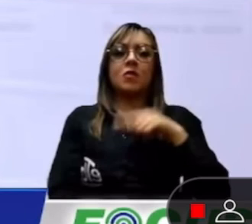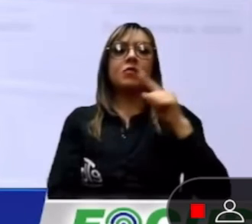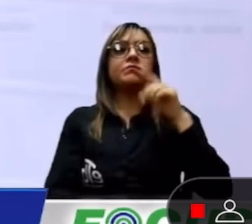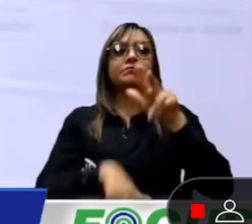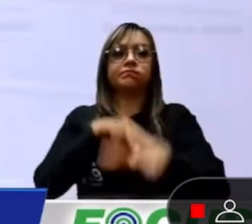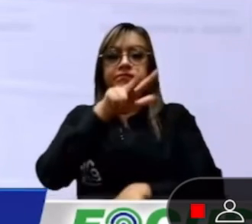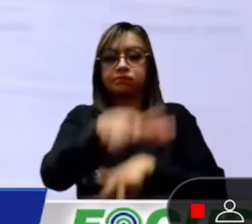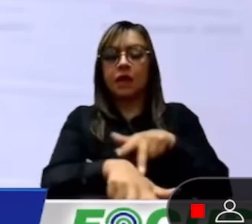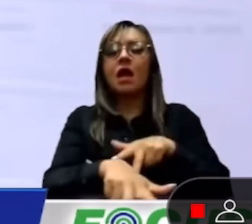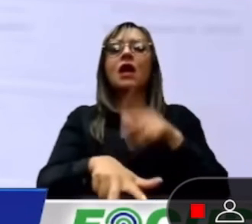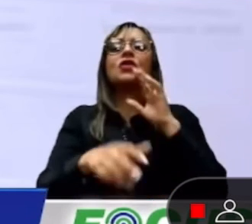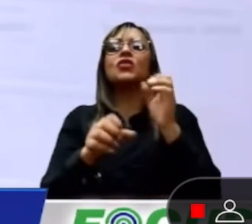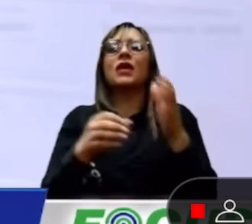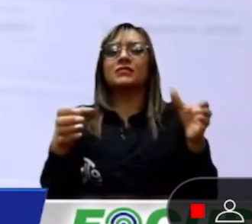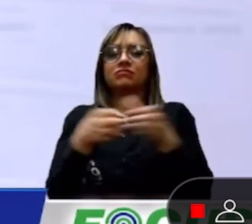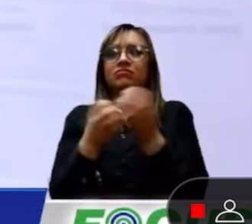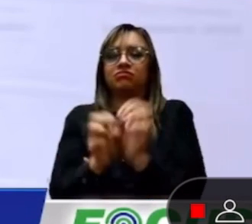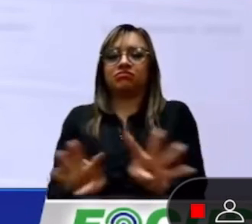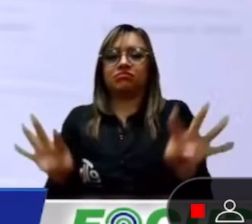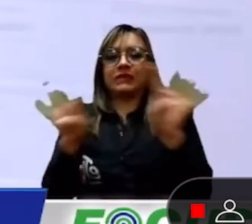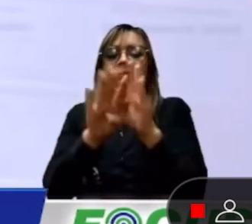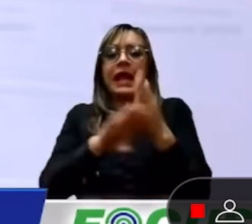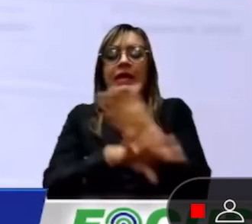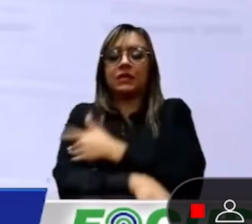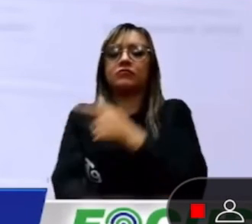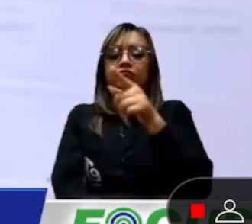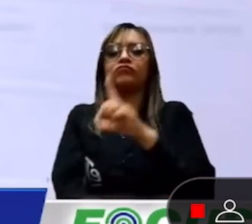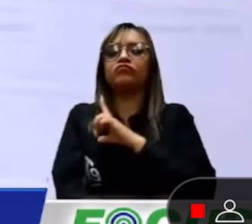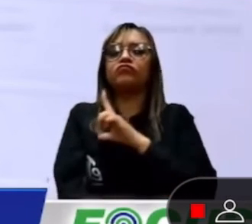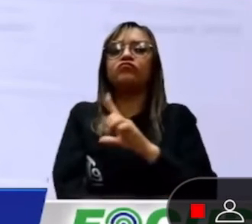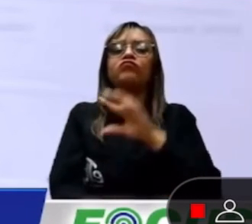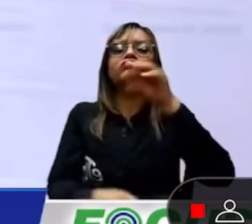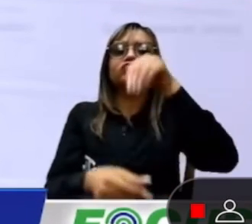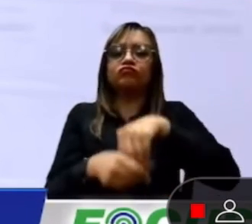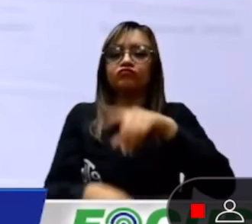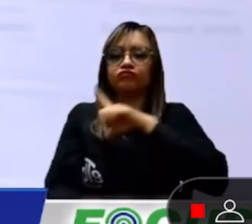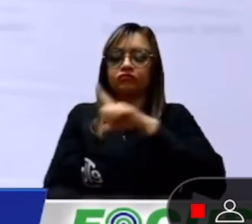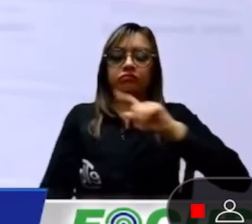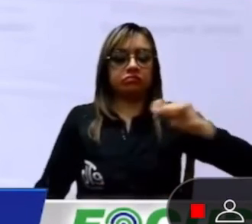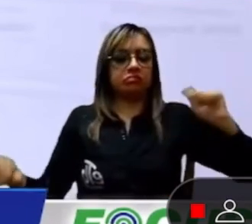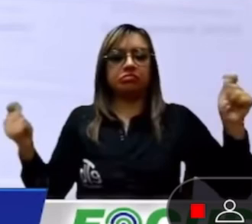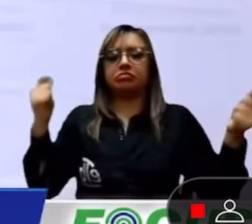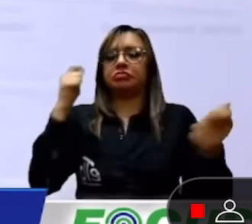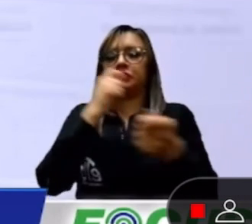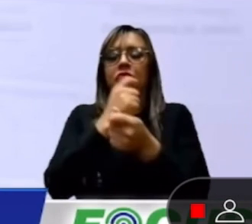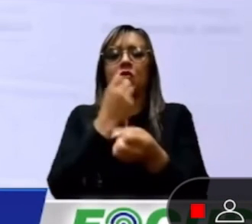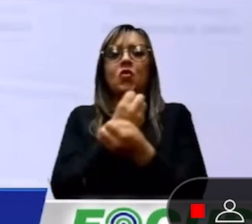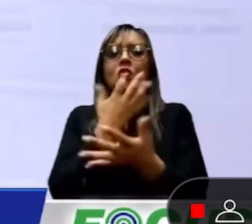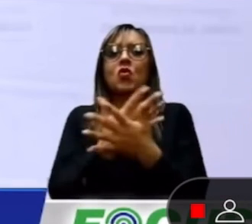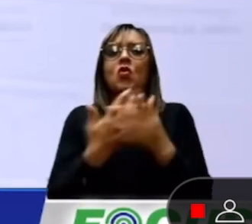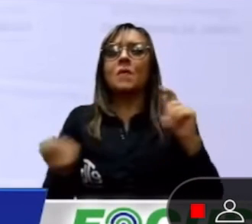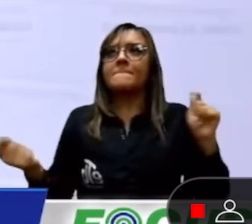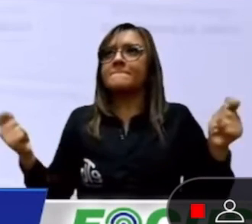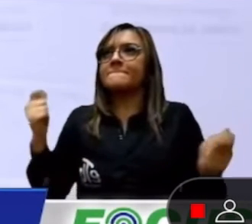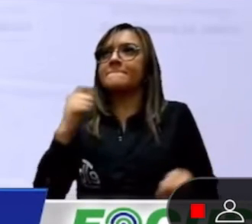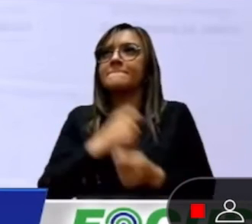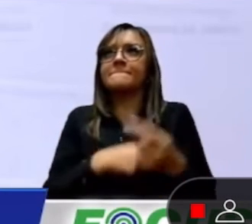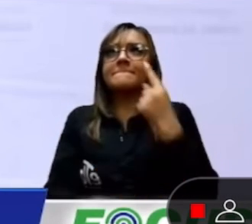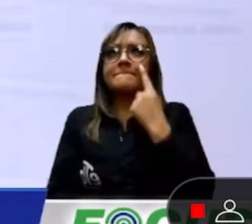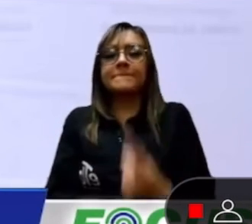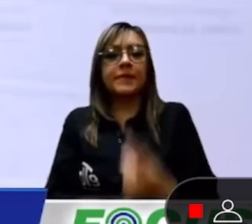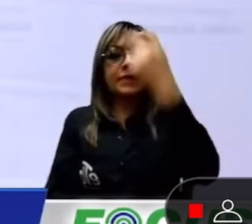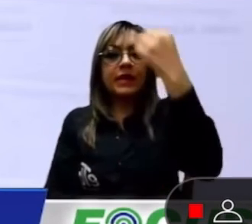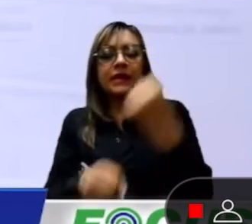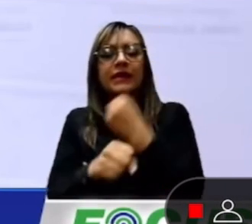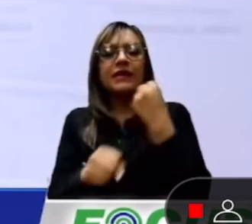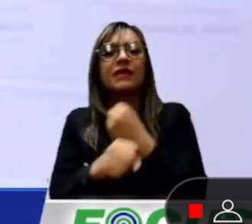mi paso por la defensoría del pueblo tuve la oportunidad de liderar una reestructuración y una de las primeras labores que